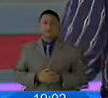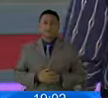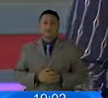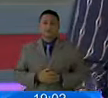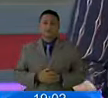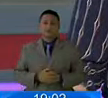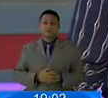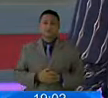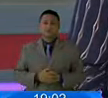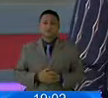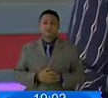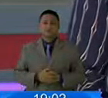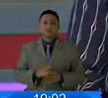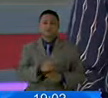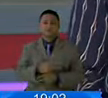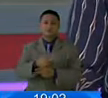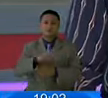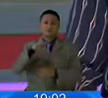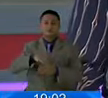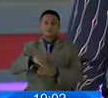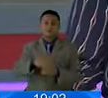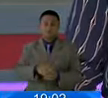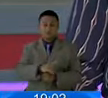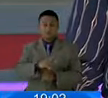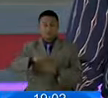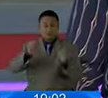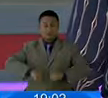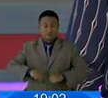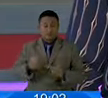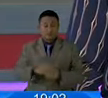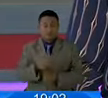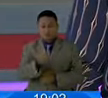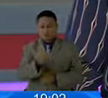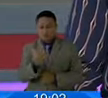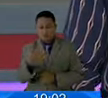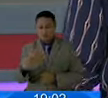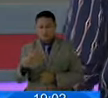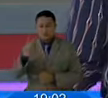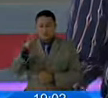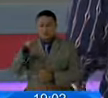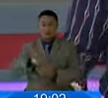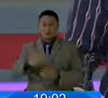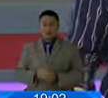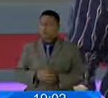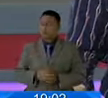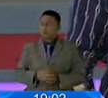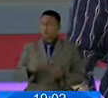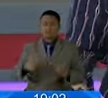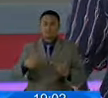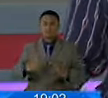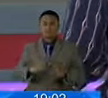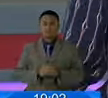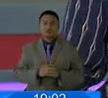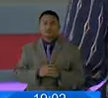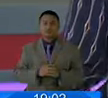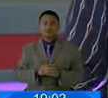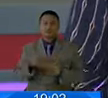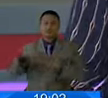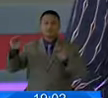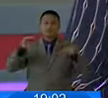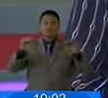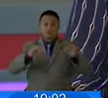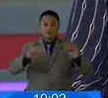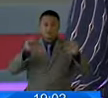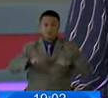Consejo Electoral finalmente sí realizará su conteo rápido institucional en segunda vuelta. Además, se hizo un llamado de atención para no